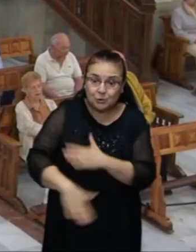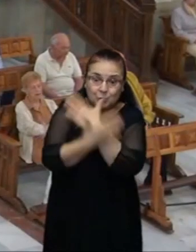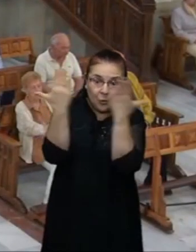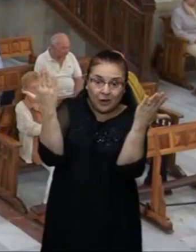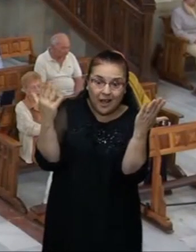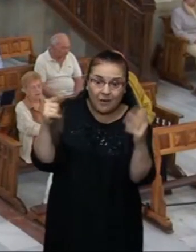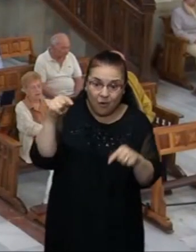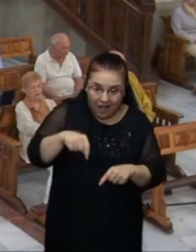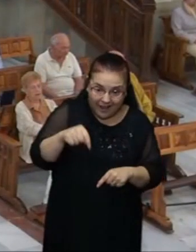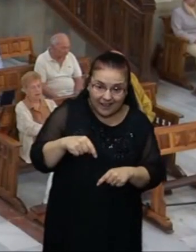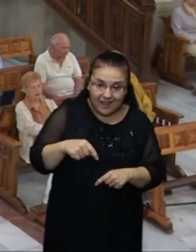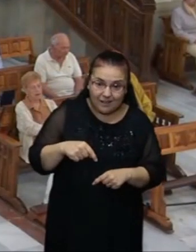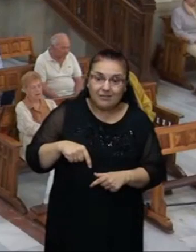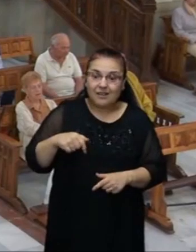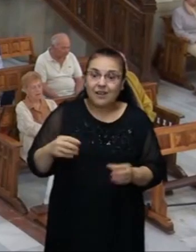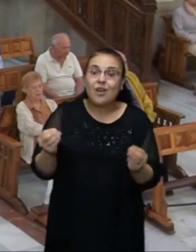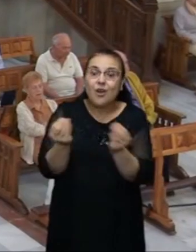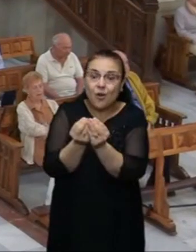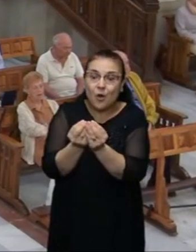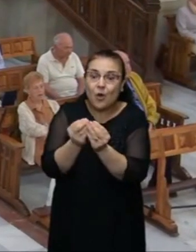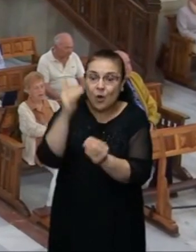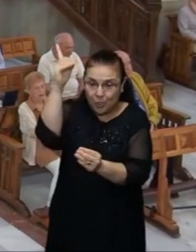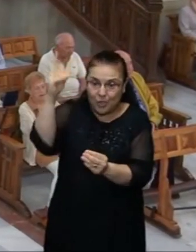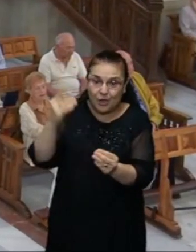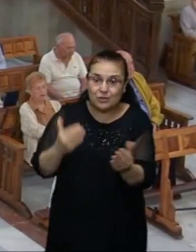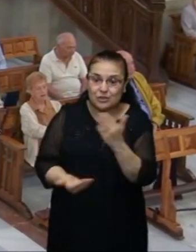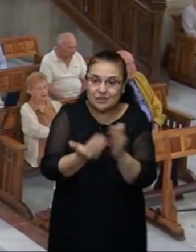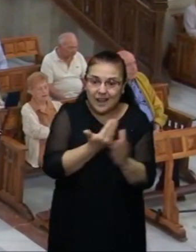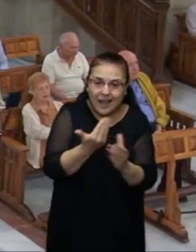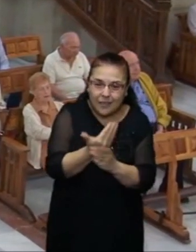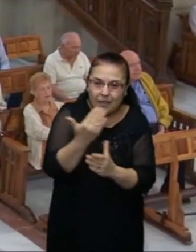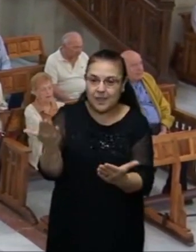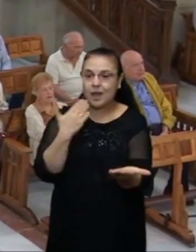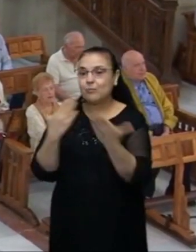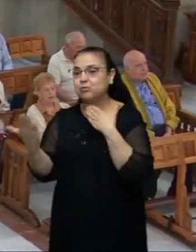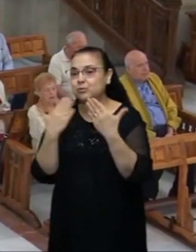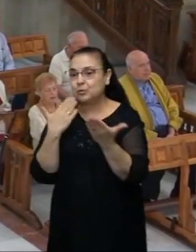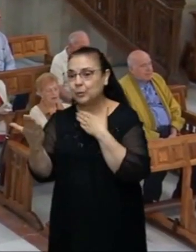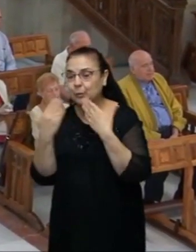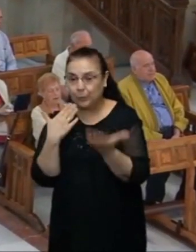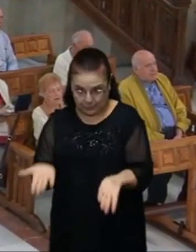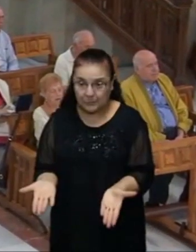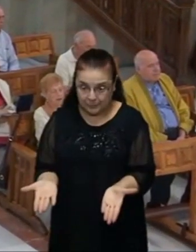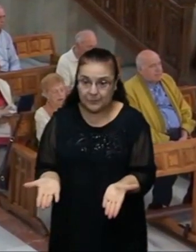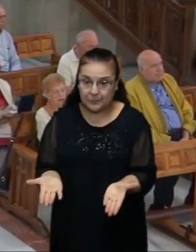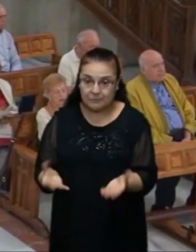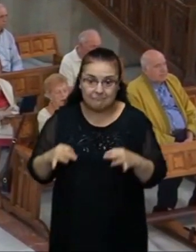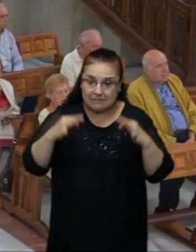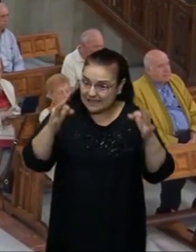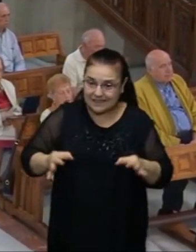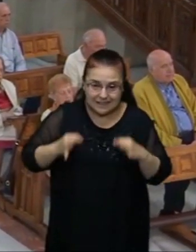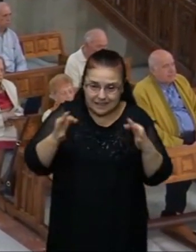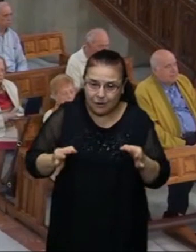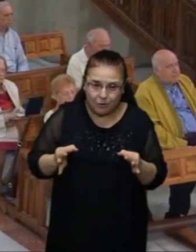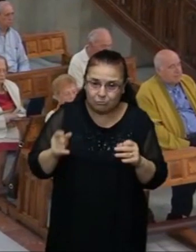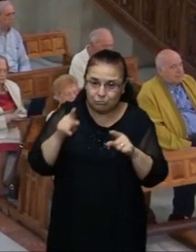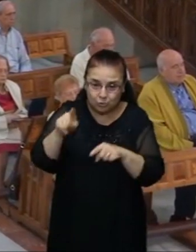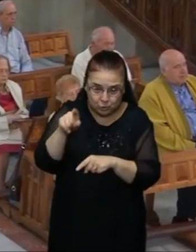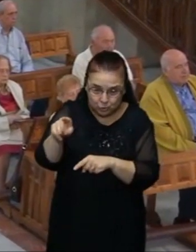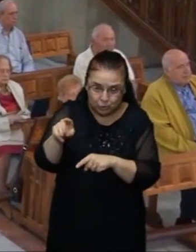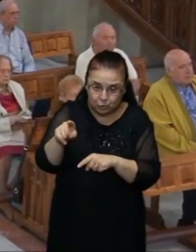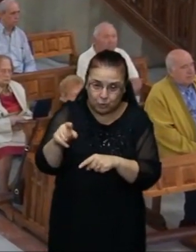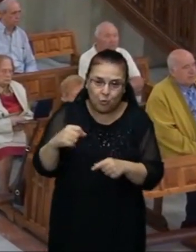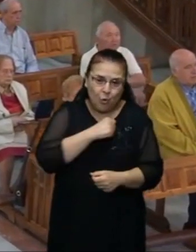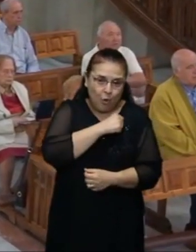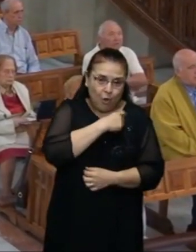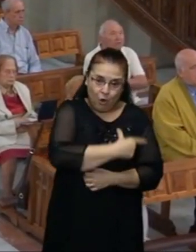Señor cada día. Tú tienes claro que cada día, desde según intimas con el Señor, tienes que llevarle como un sagrario permanente en